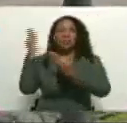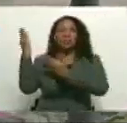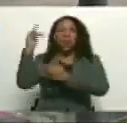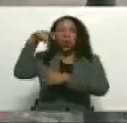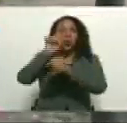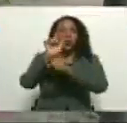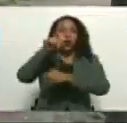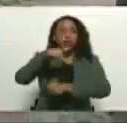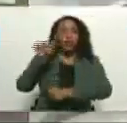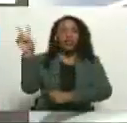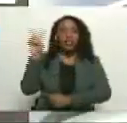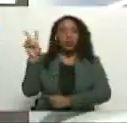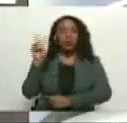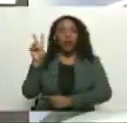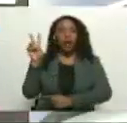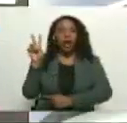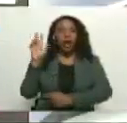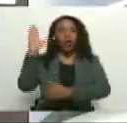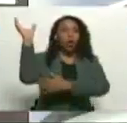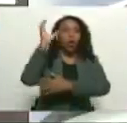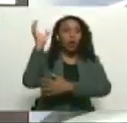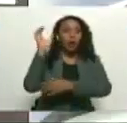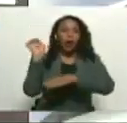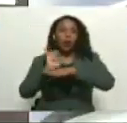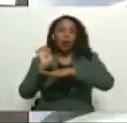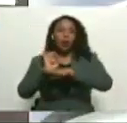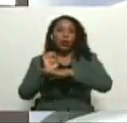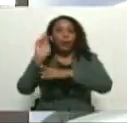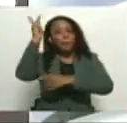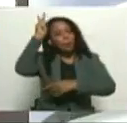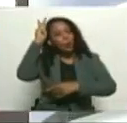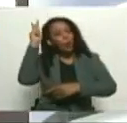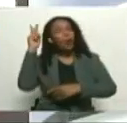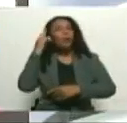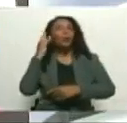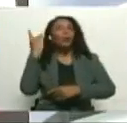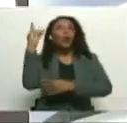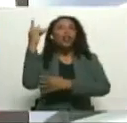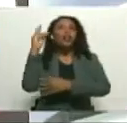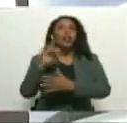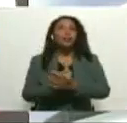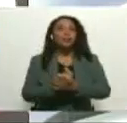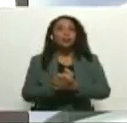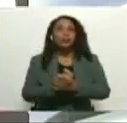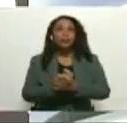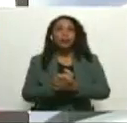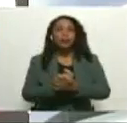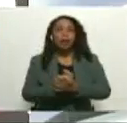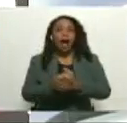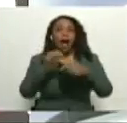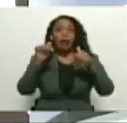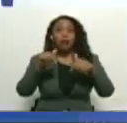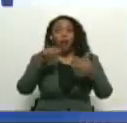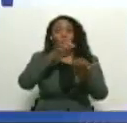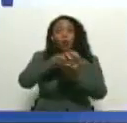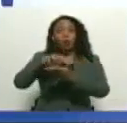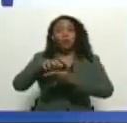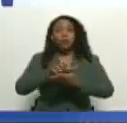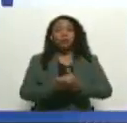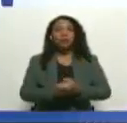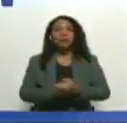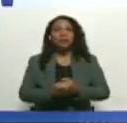los Andes de Venezuela, Colombia, Ecuador, Perú y Bolivia. Y aquí en Venezuela tenemos la dicha de tenerlo en nuestros estados andinos. O